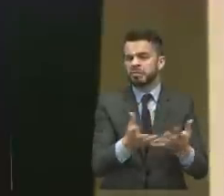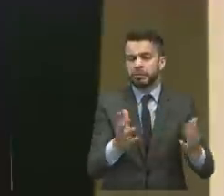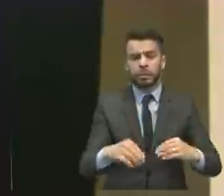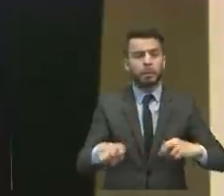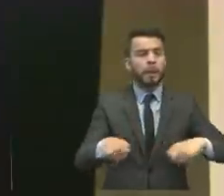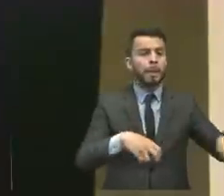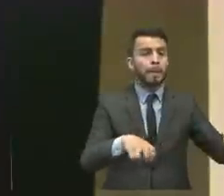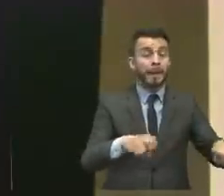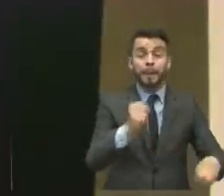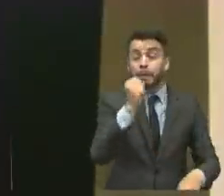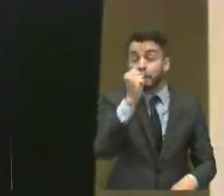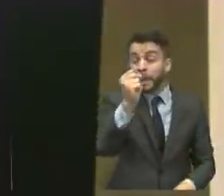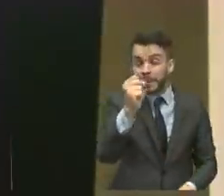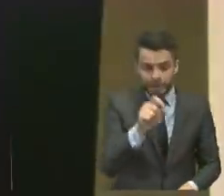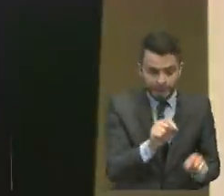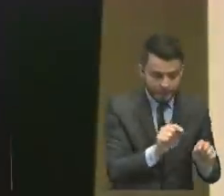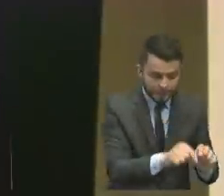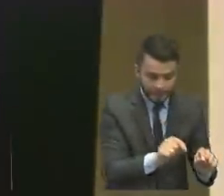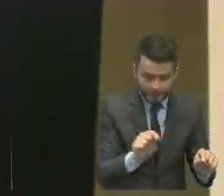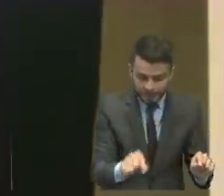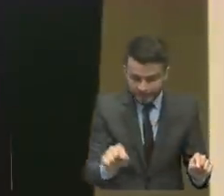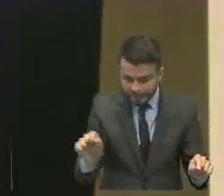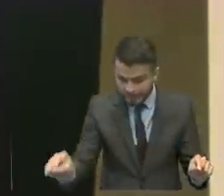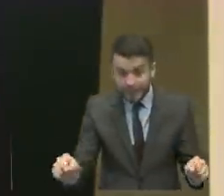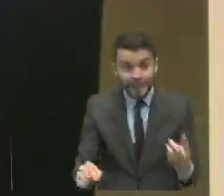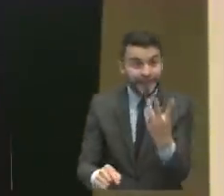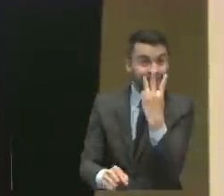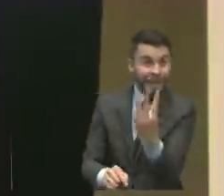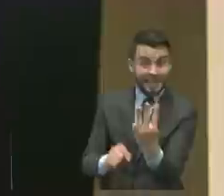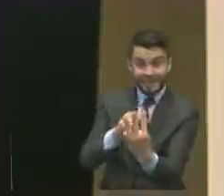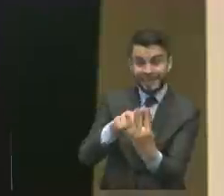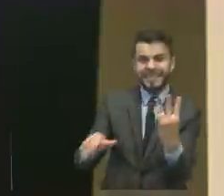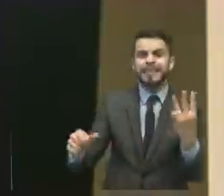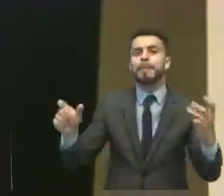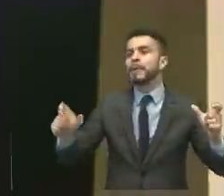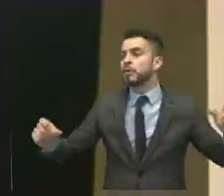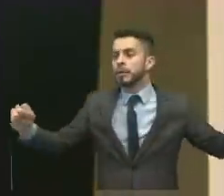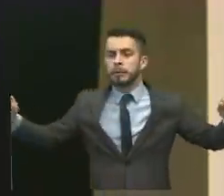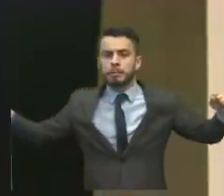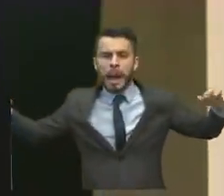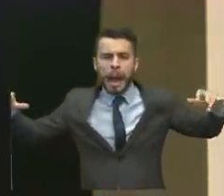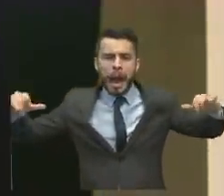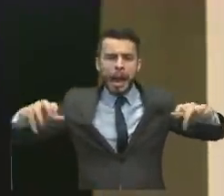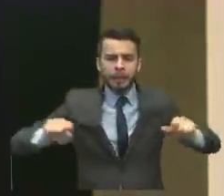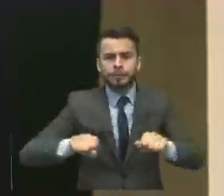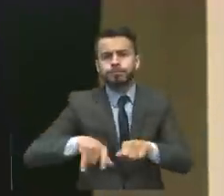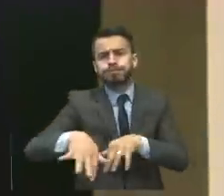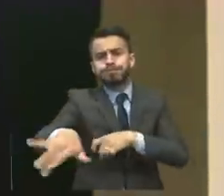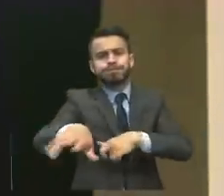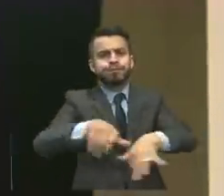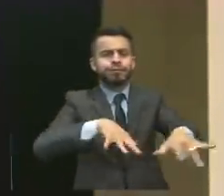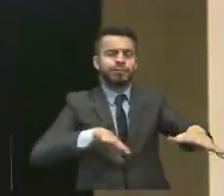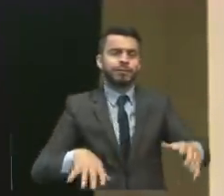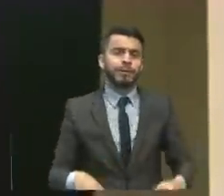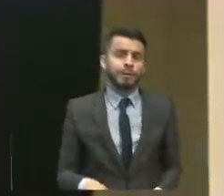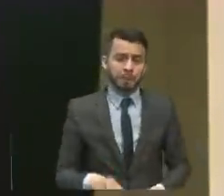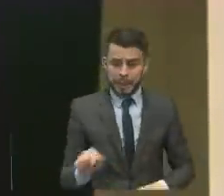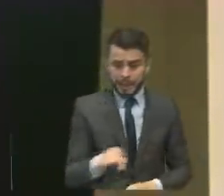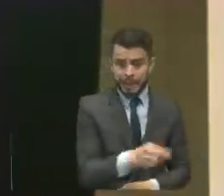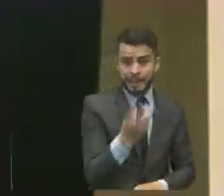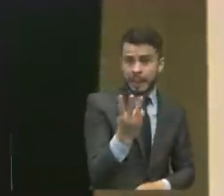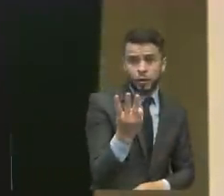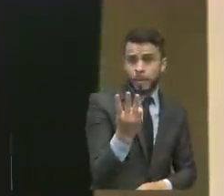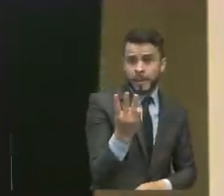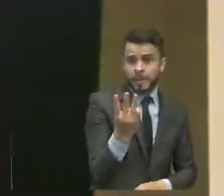ser especialmente cuidadosos por el volumen de viajes multimodales que habíamos a manejar. De resto, o son